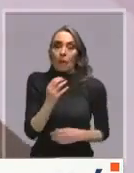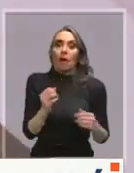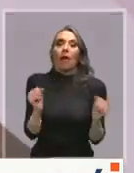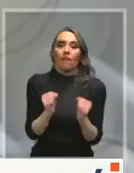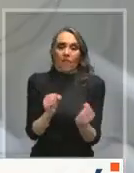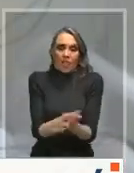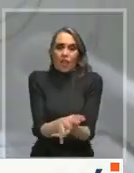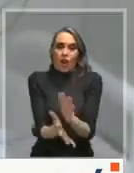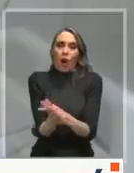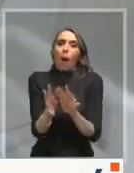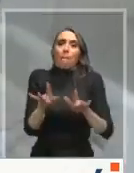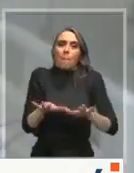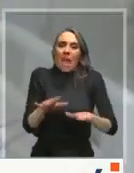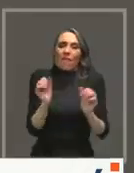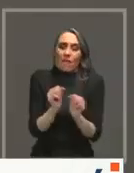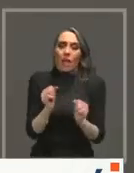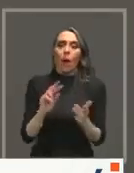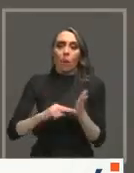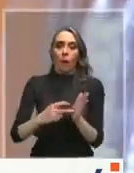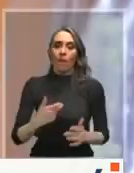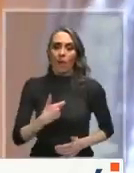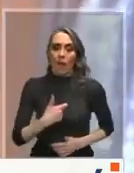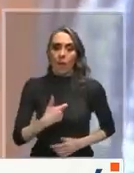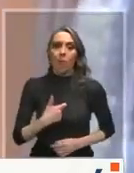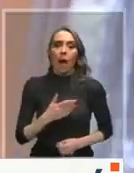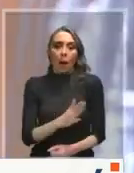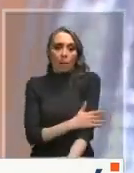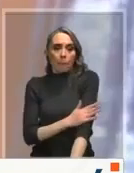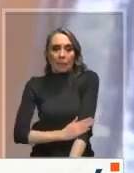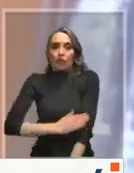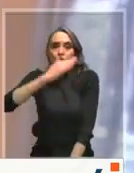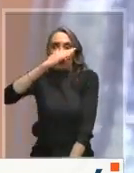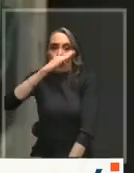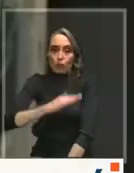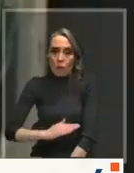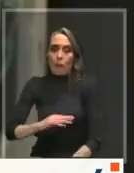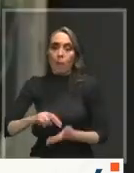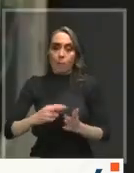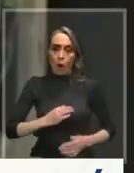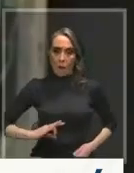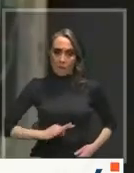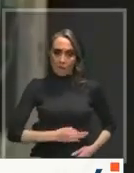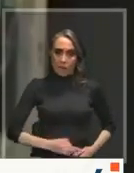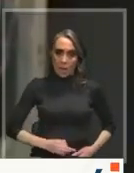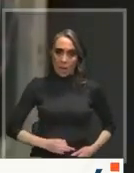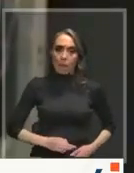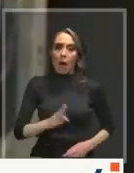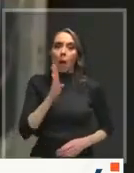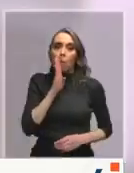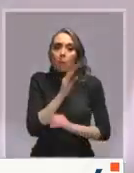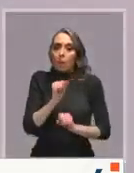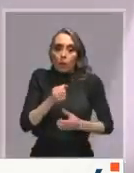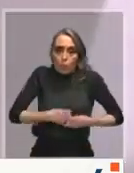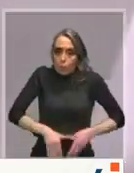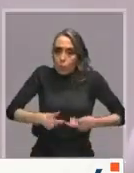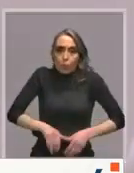de articulaciones, problemas cardíacos y depresión arterial, complicaciones en el intestino y retención urinaria.